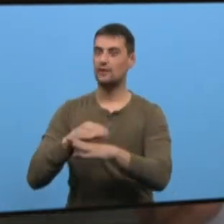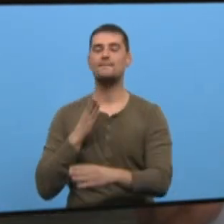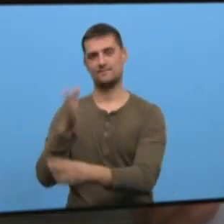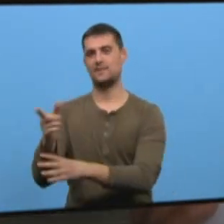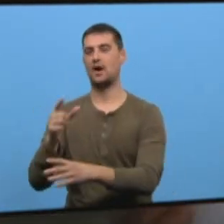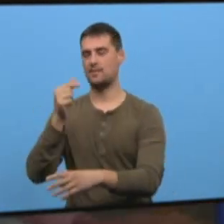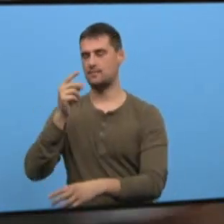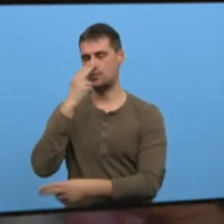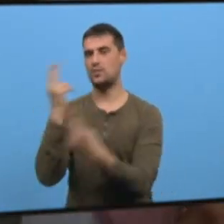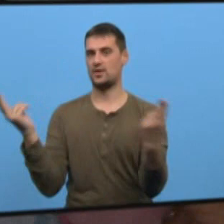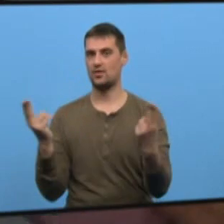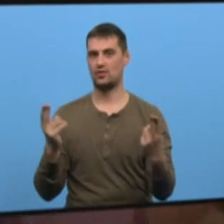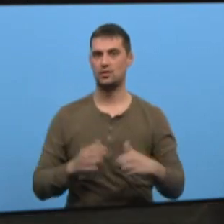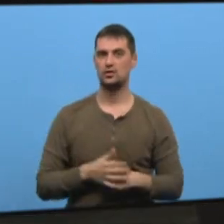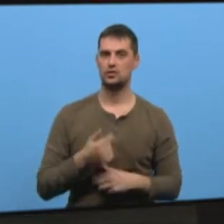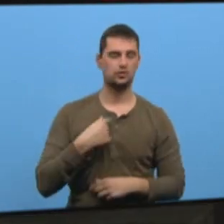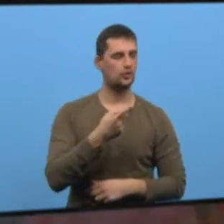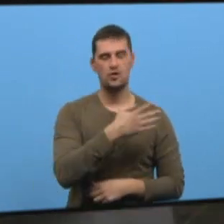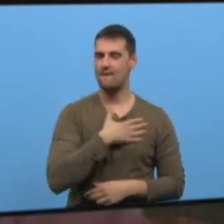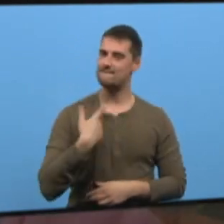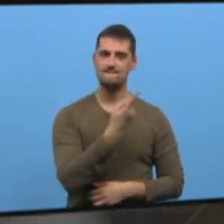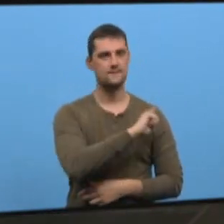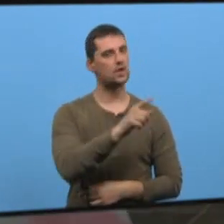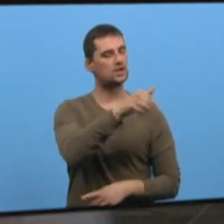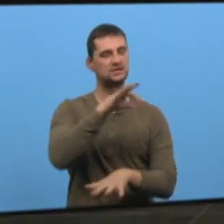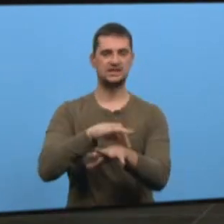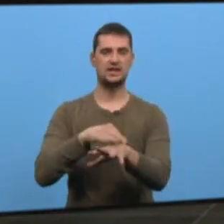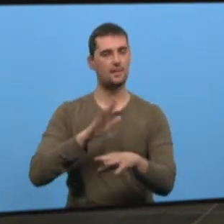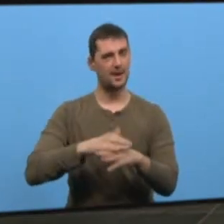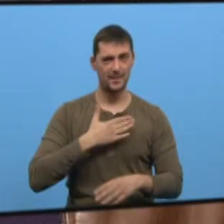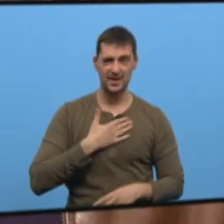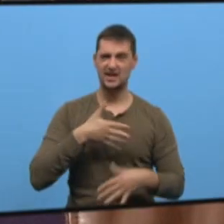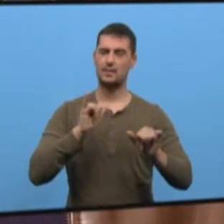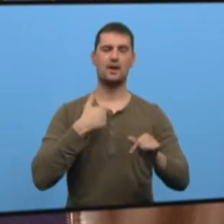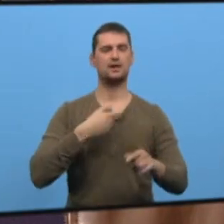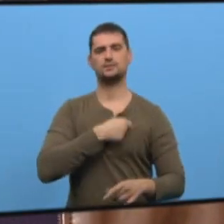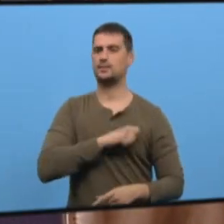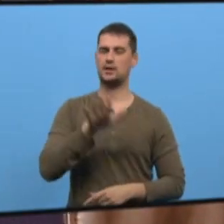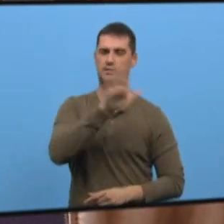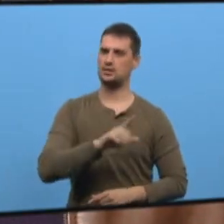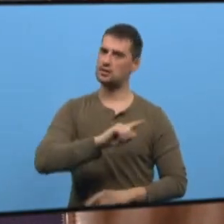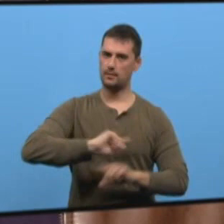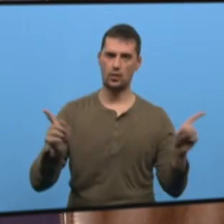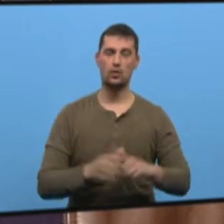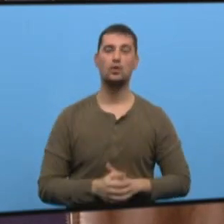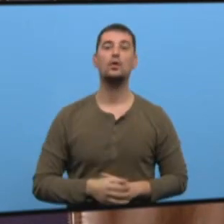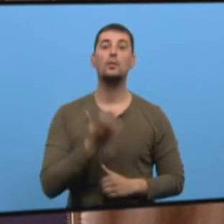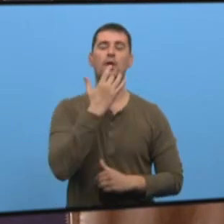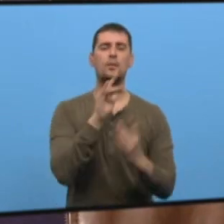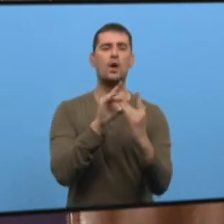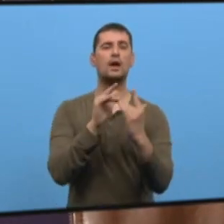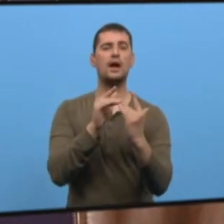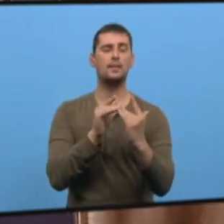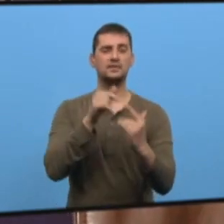centros públicos y yo no quiero esa sanidad ni para mí ni para mi pa que aquí camas baleas como